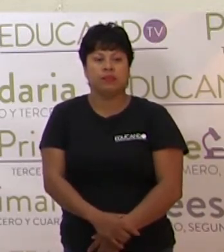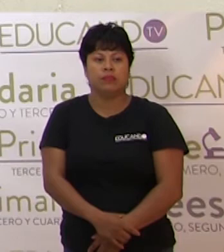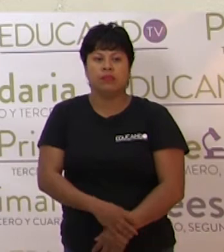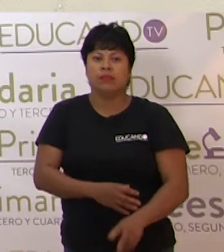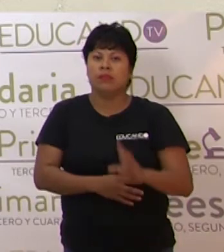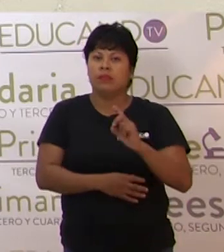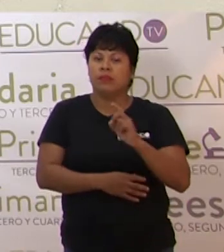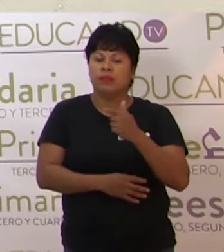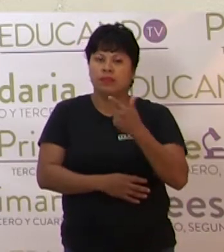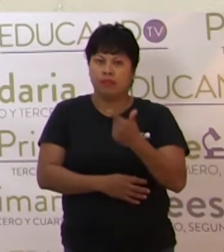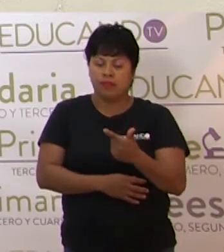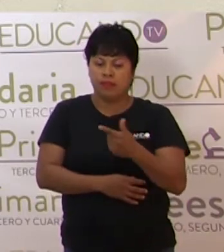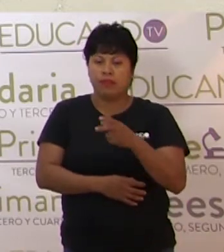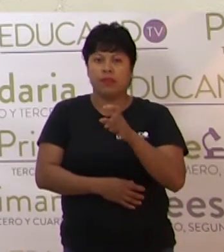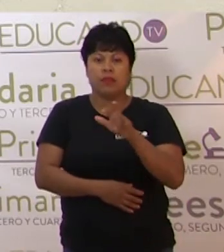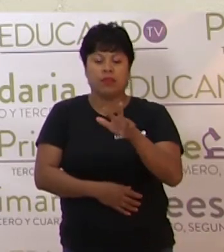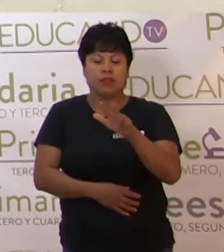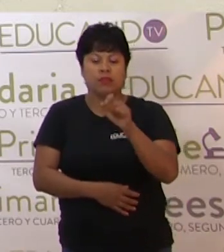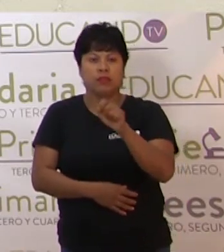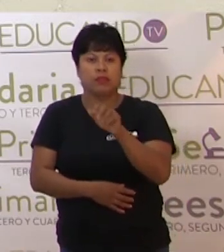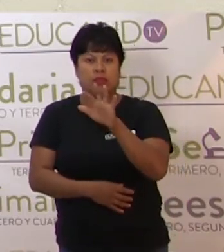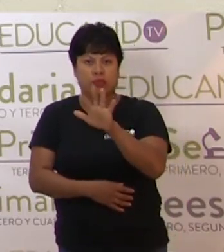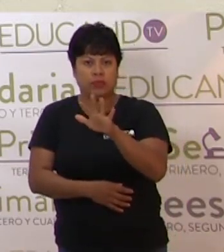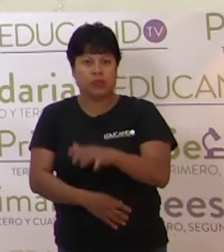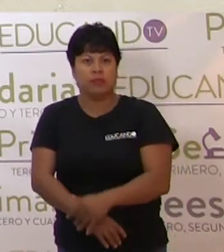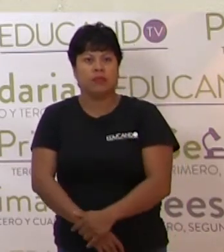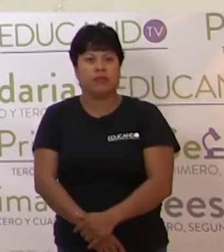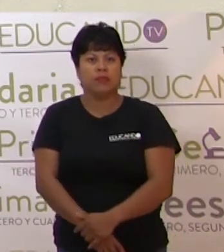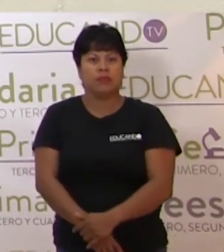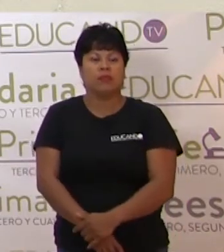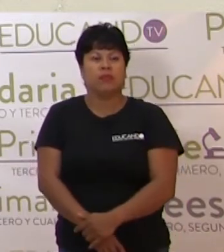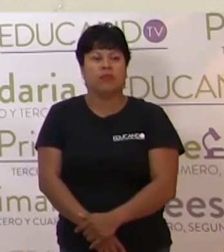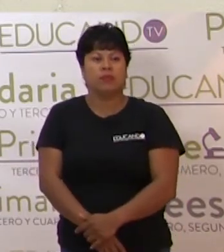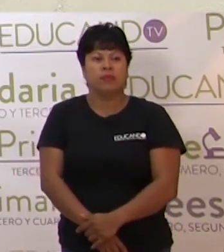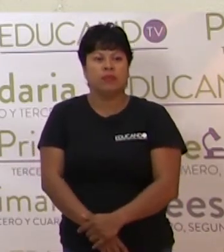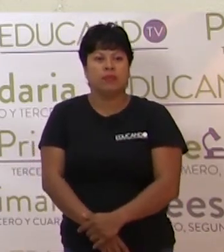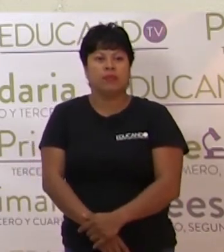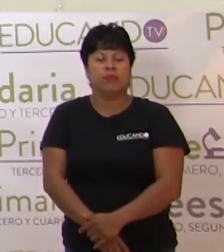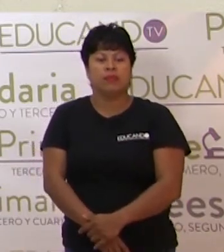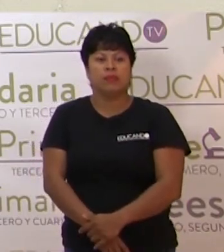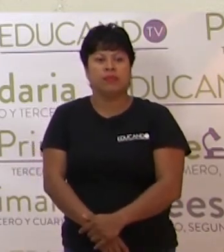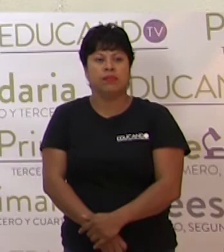37 es 18.5 18.5